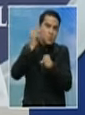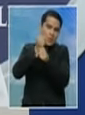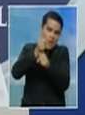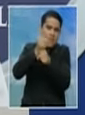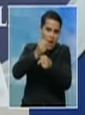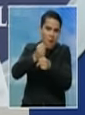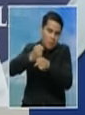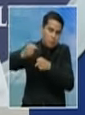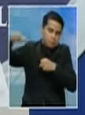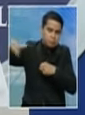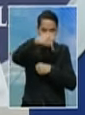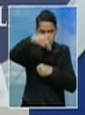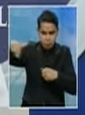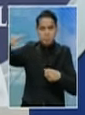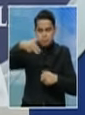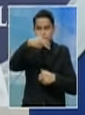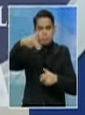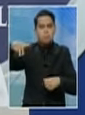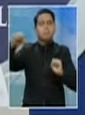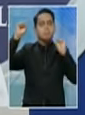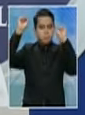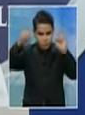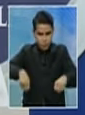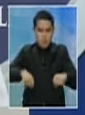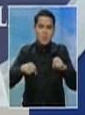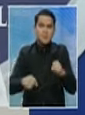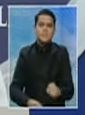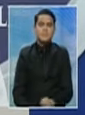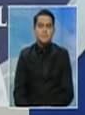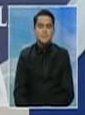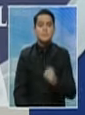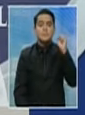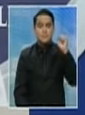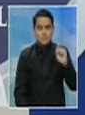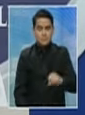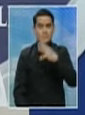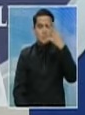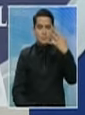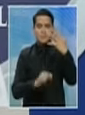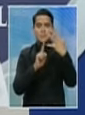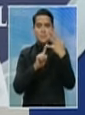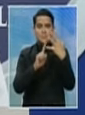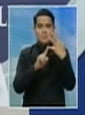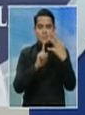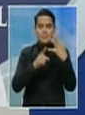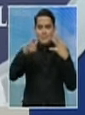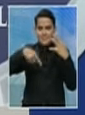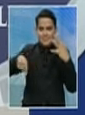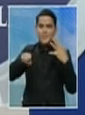o empresarial a las industrias autorizadas en este mismo decreto. 4.